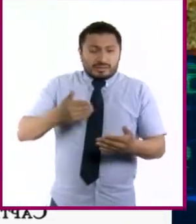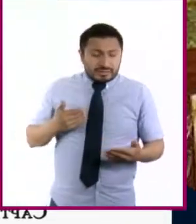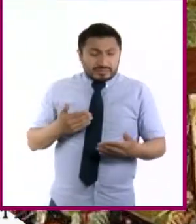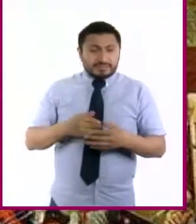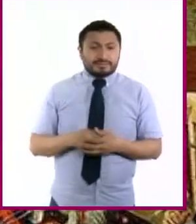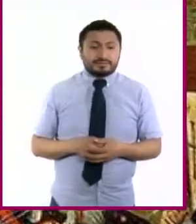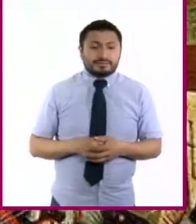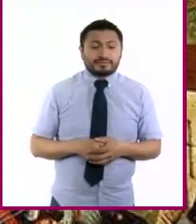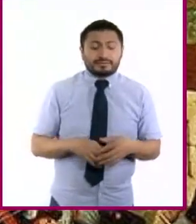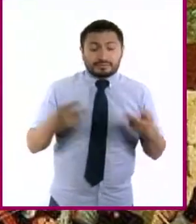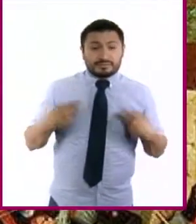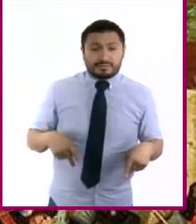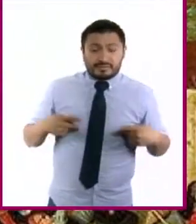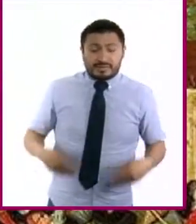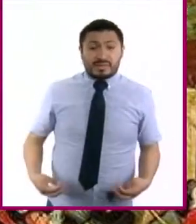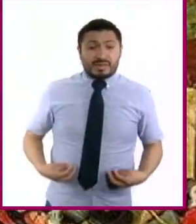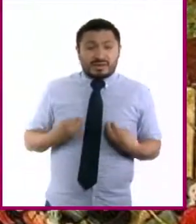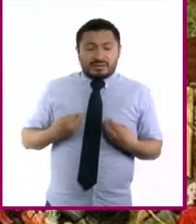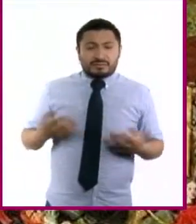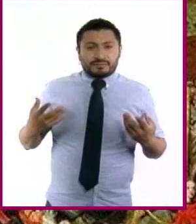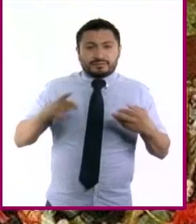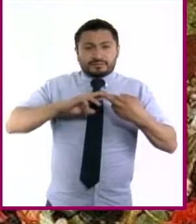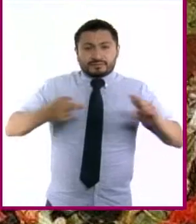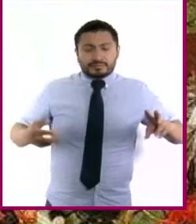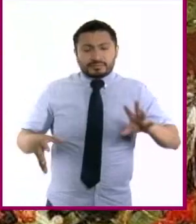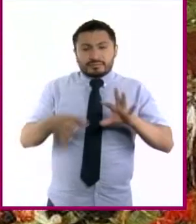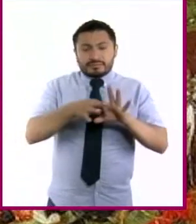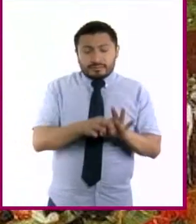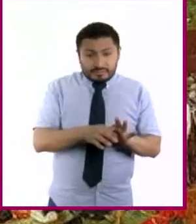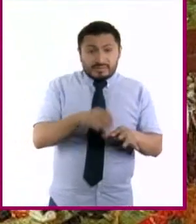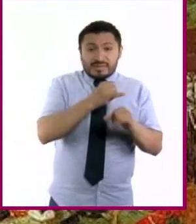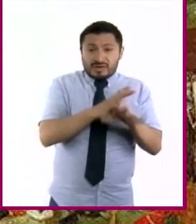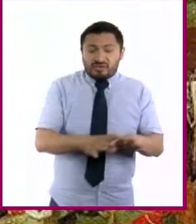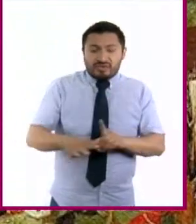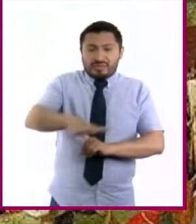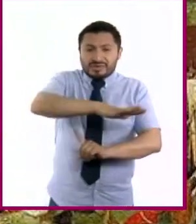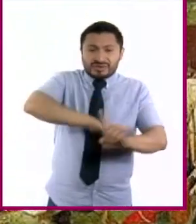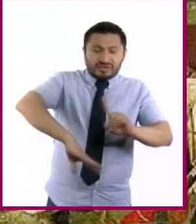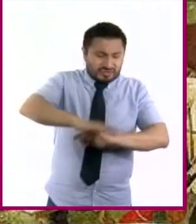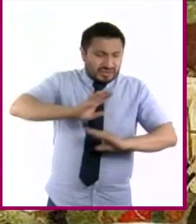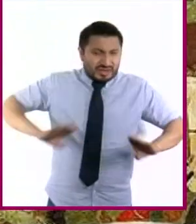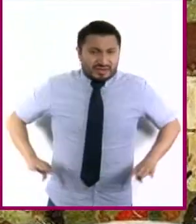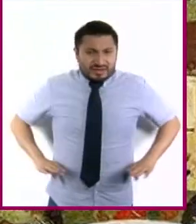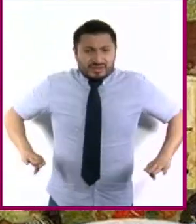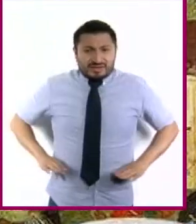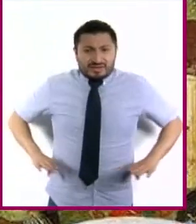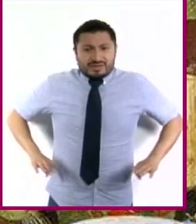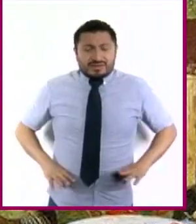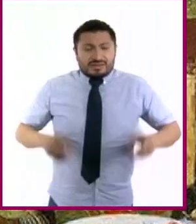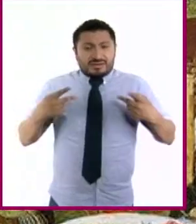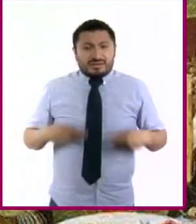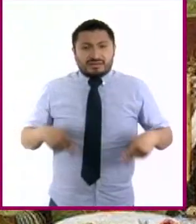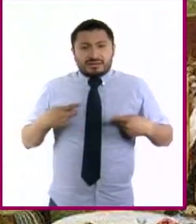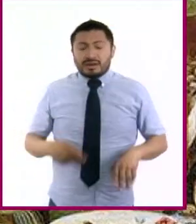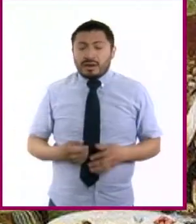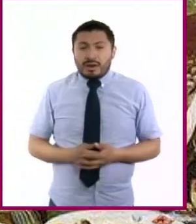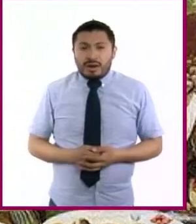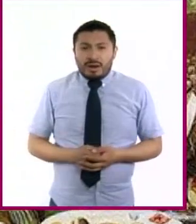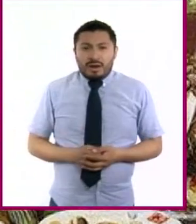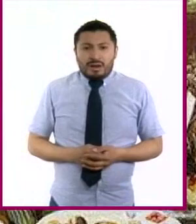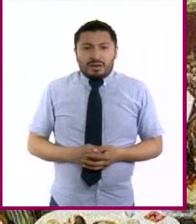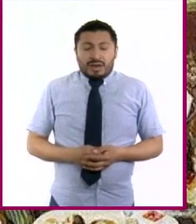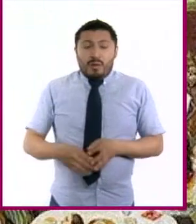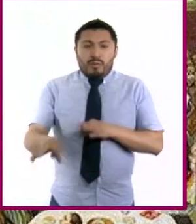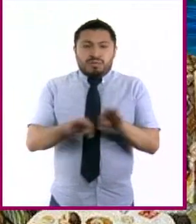mortalidad, relacionando a la información con el contexto y características de las víctimas. Una